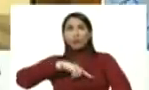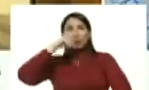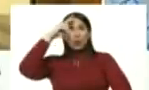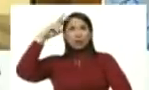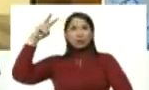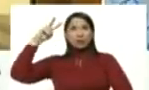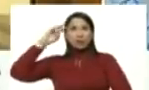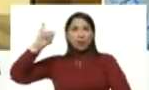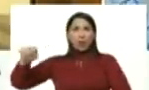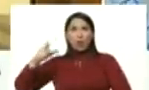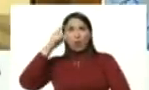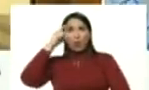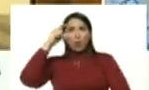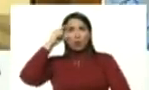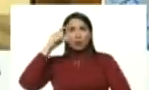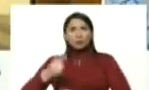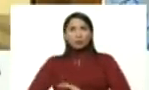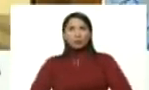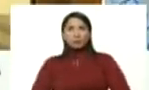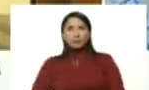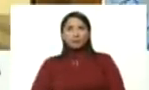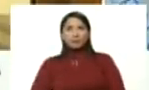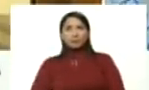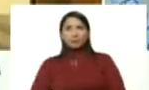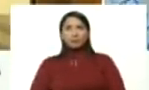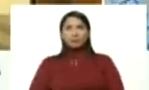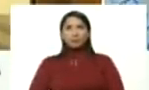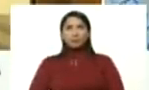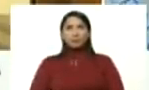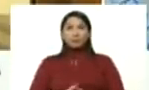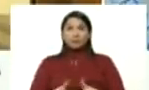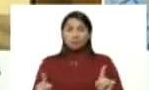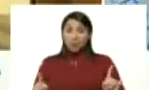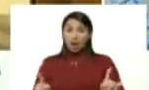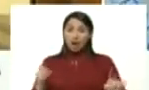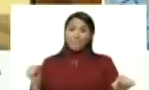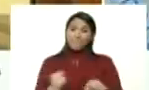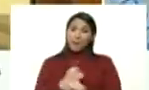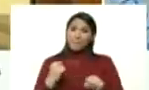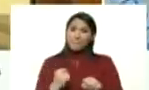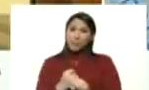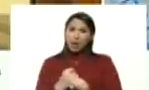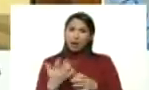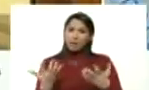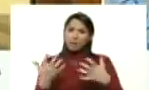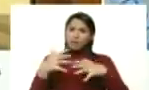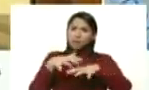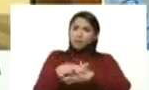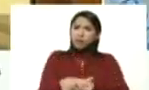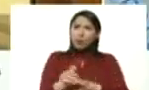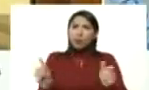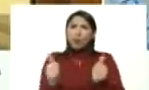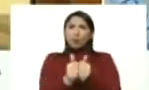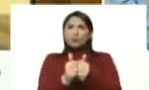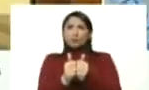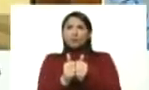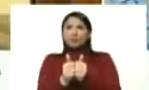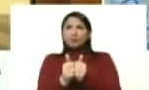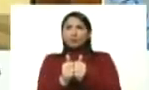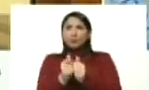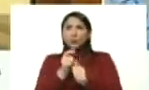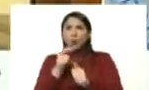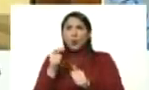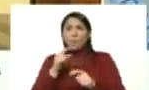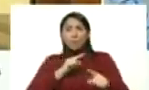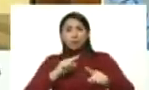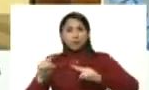canciller, el doctor Arriaza, para que trabaje conjunto con las acciones